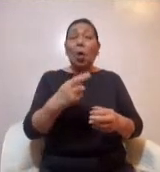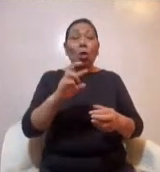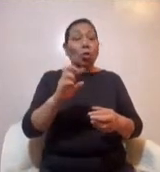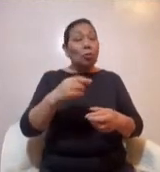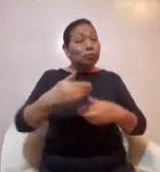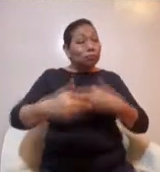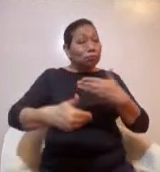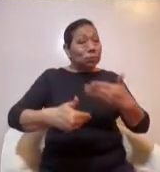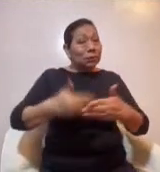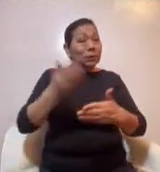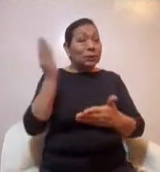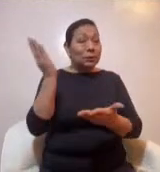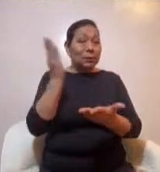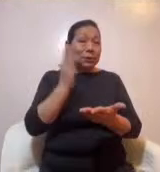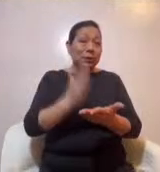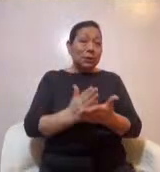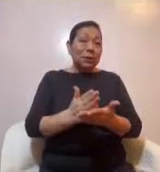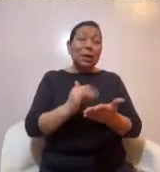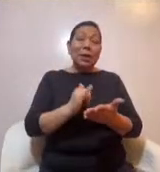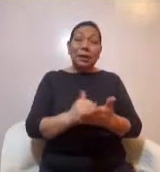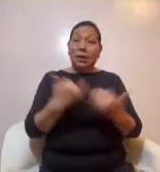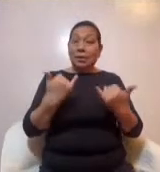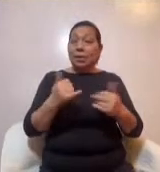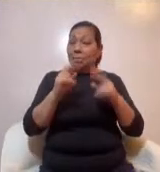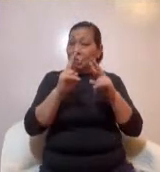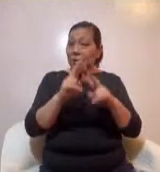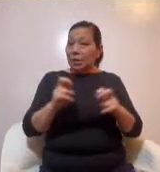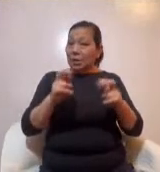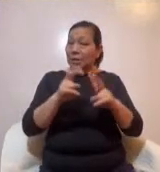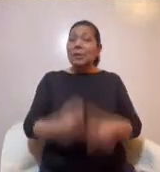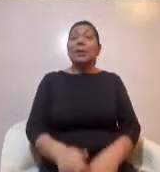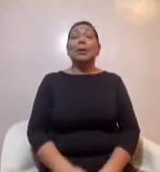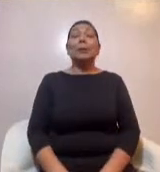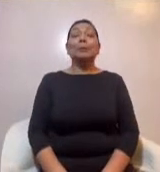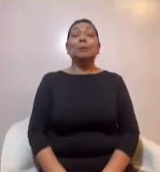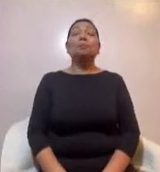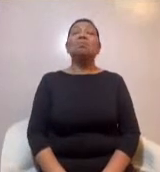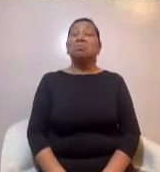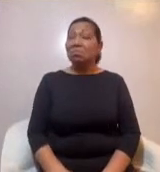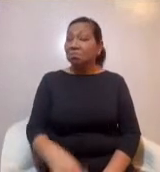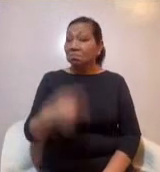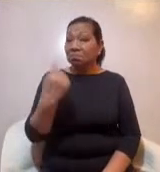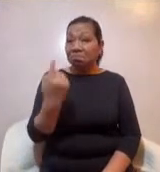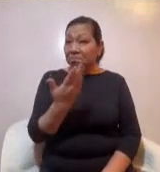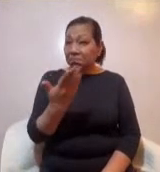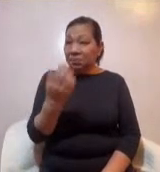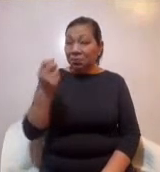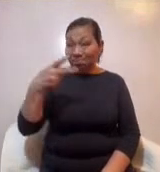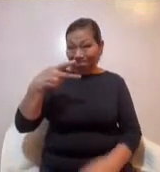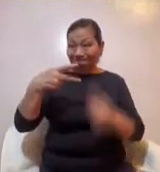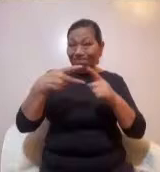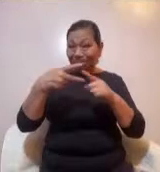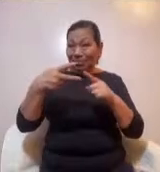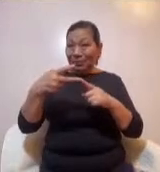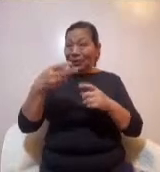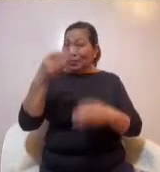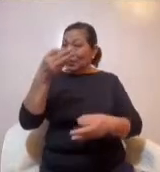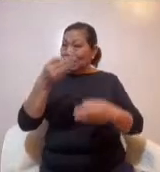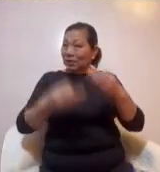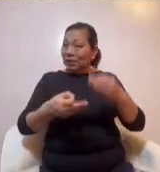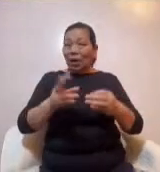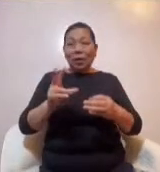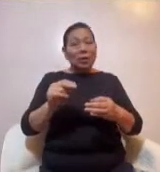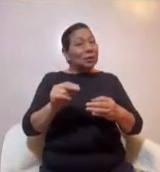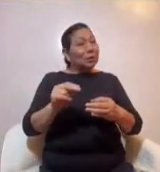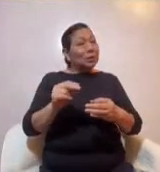declarar improcedente la demanda que estamos analizando? En primera y segunda instancia